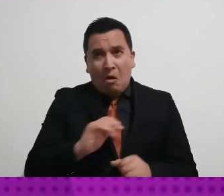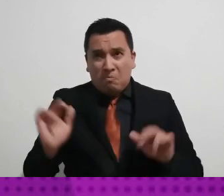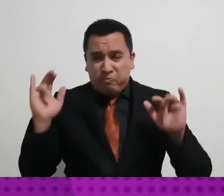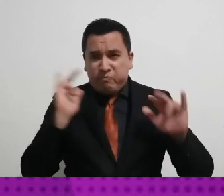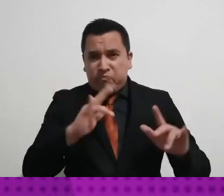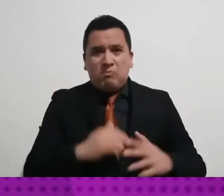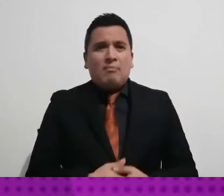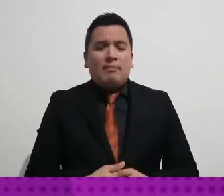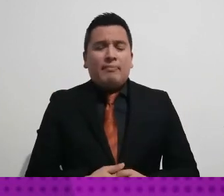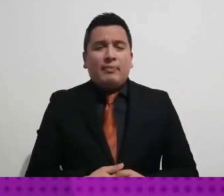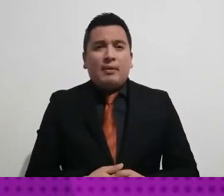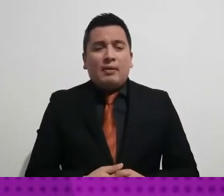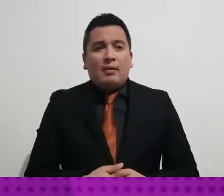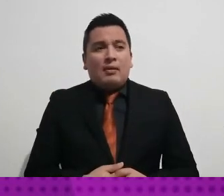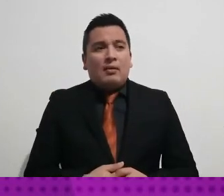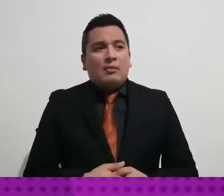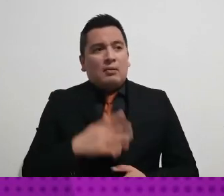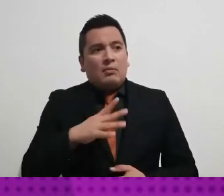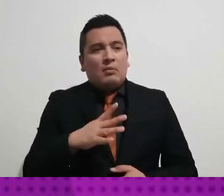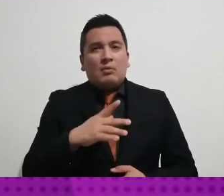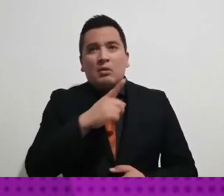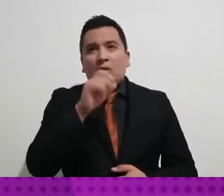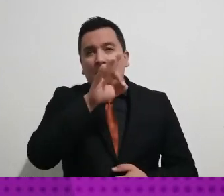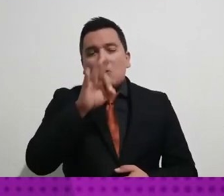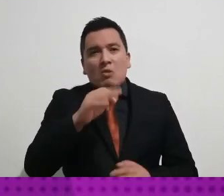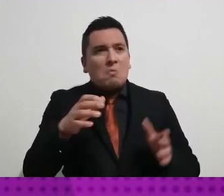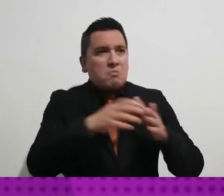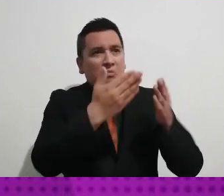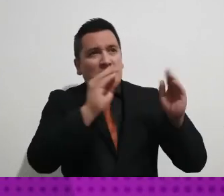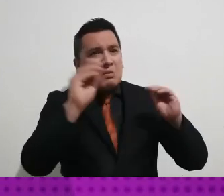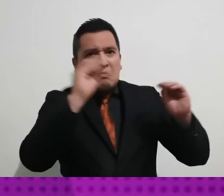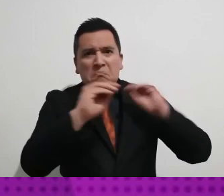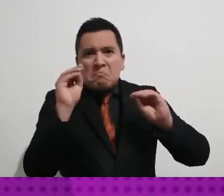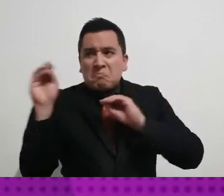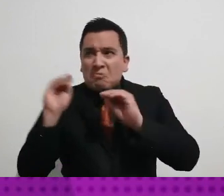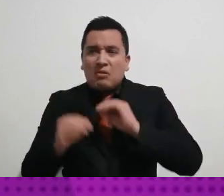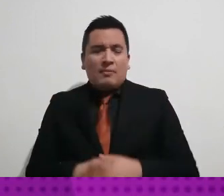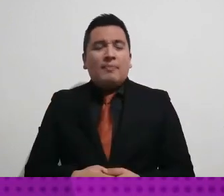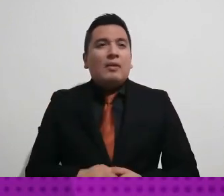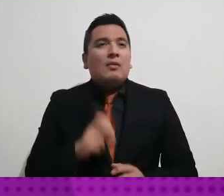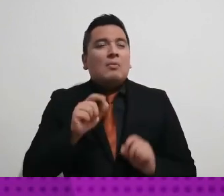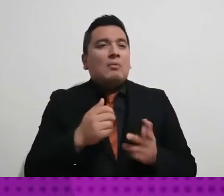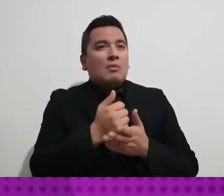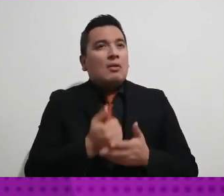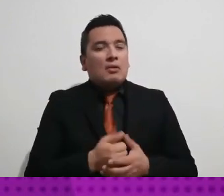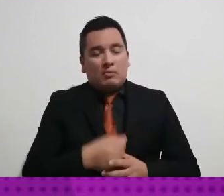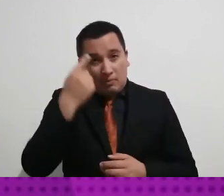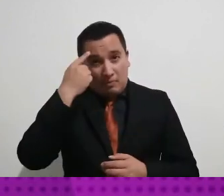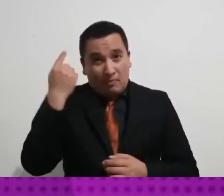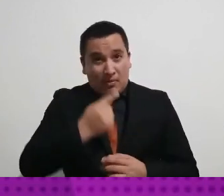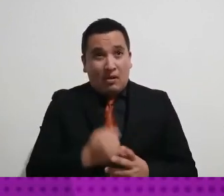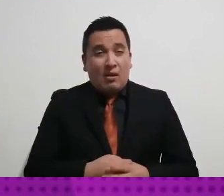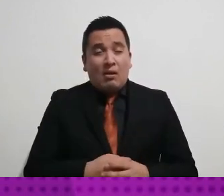que comparecieron y que instalaron el 100% de las casillas electorales y bueno, pues que además nos